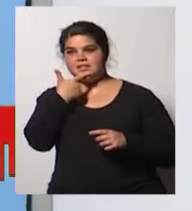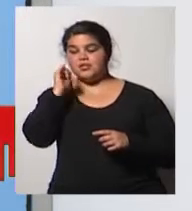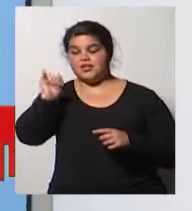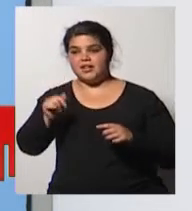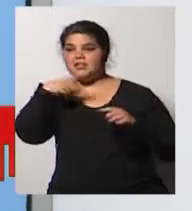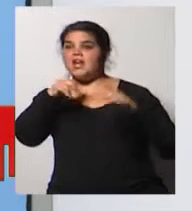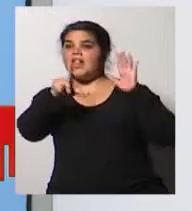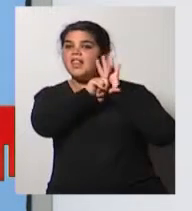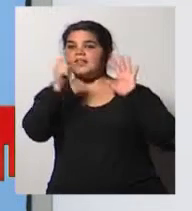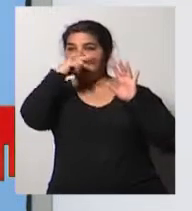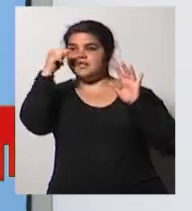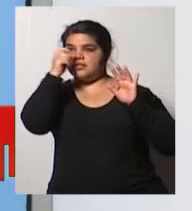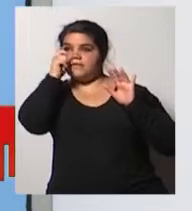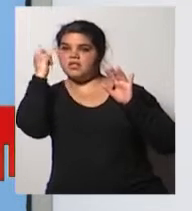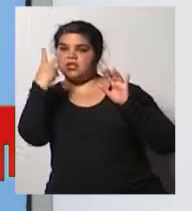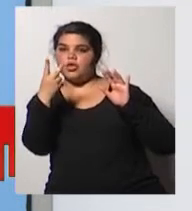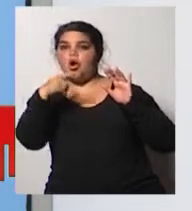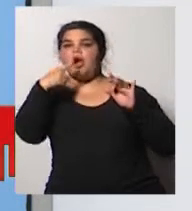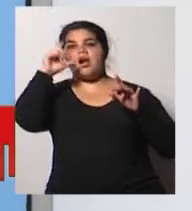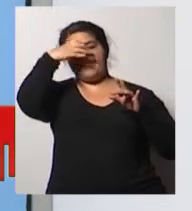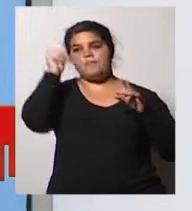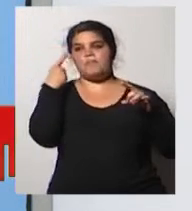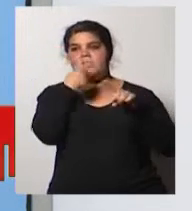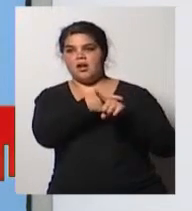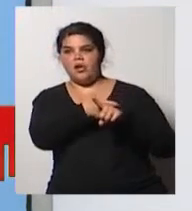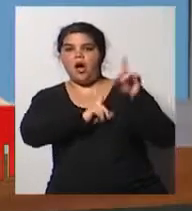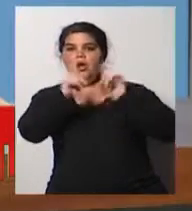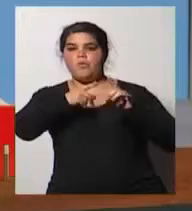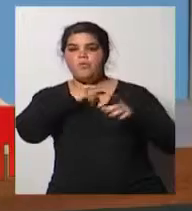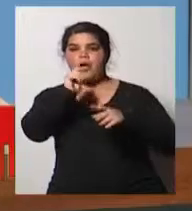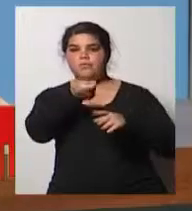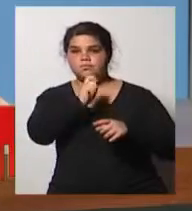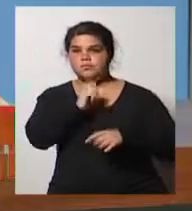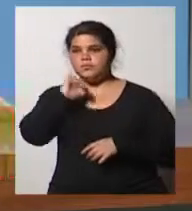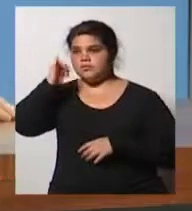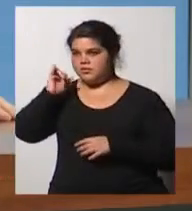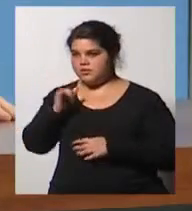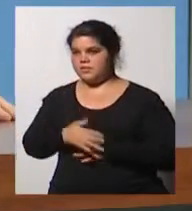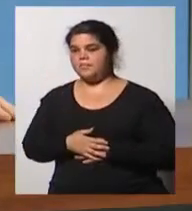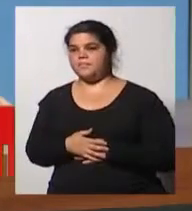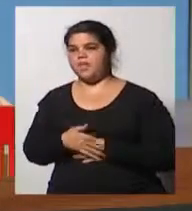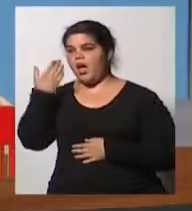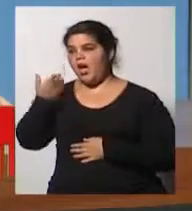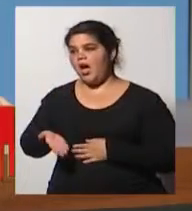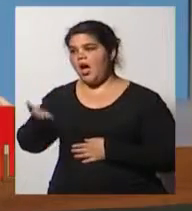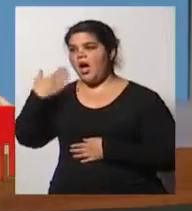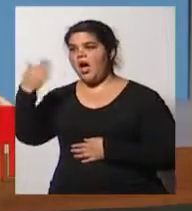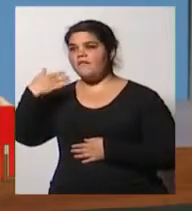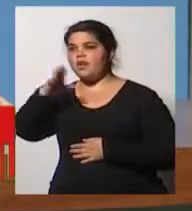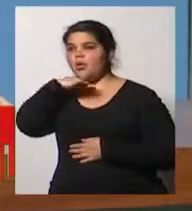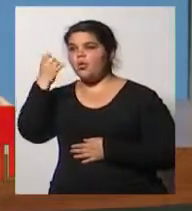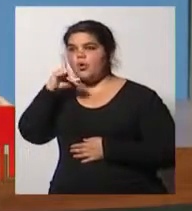la ley conocida o llamada antiminera. Hubo repercusiones. Exactamente, hubo repercusiones. Hablamos con Julieta